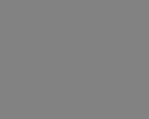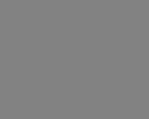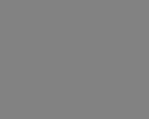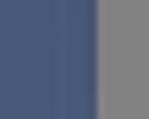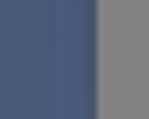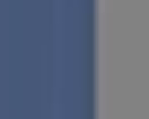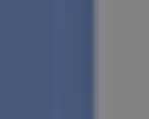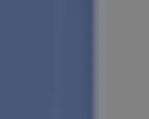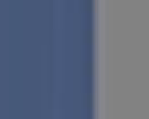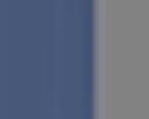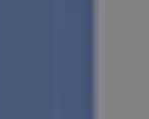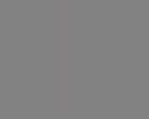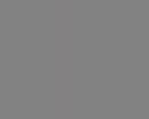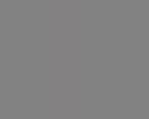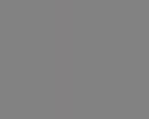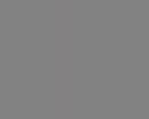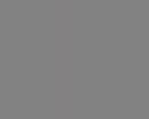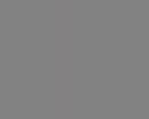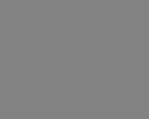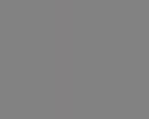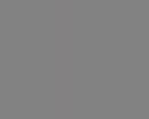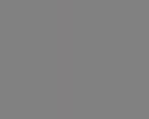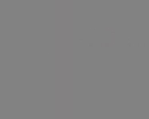El gobierno para lo social